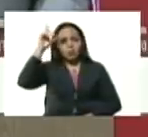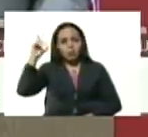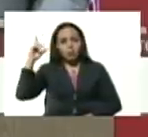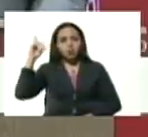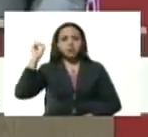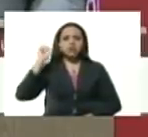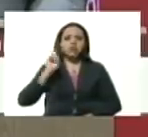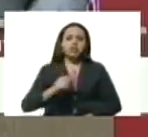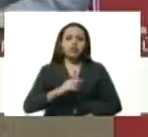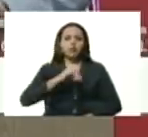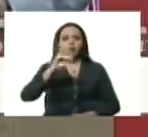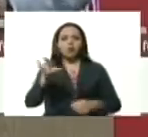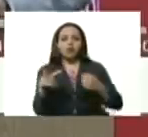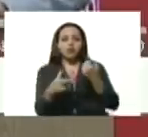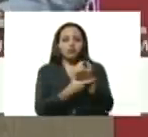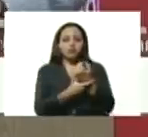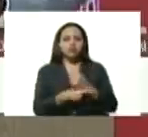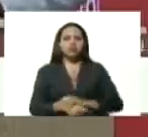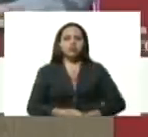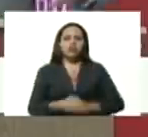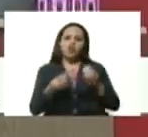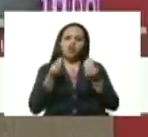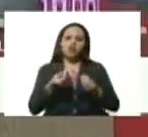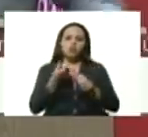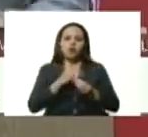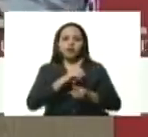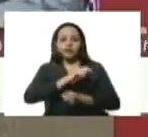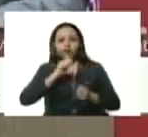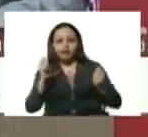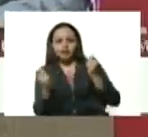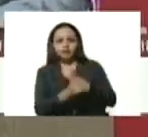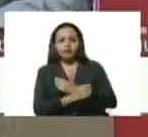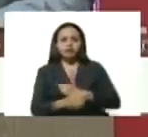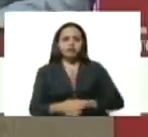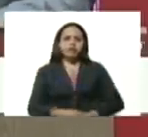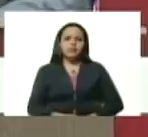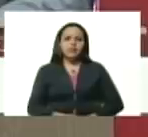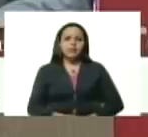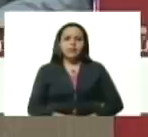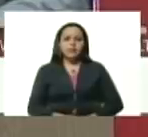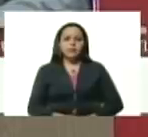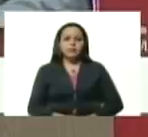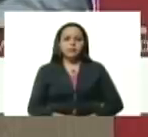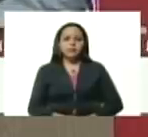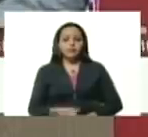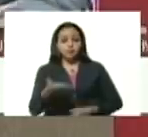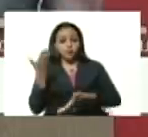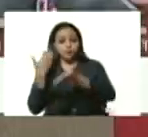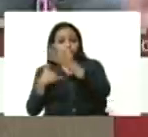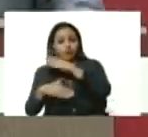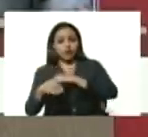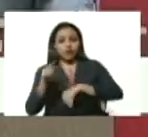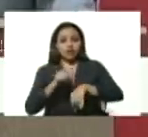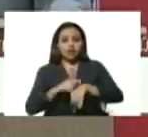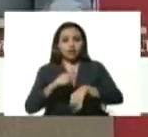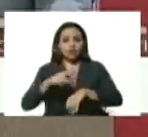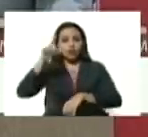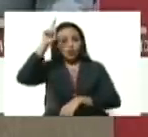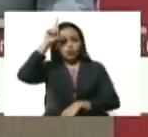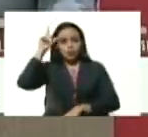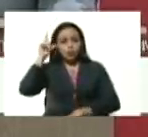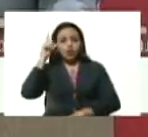de Juan Guaidó, cómo se han convertido Leopoldo López, incluso desde fechas tan lejanas como